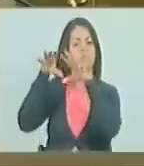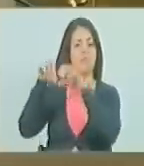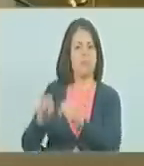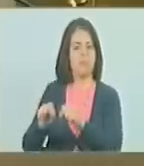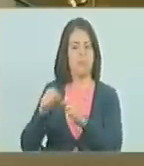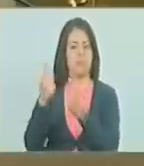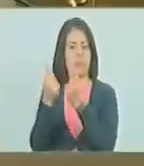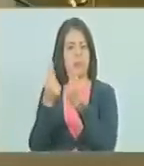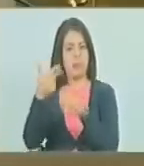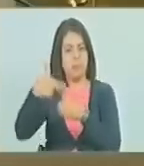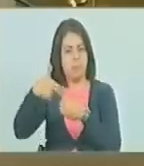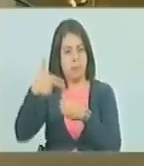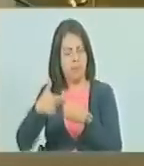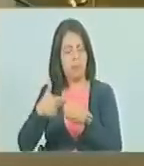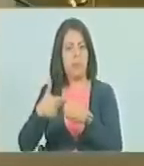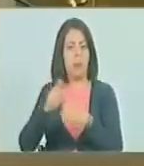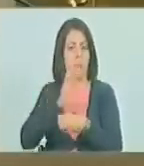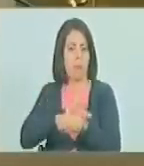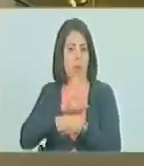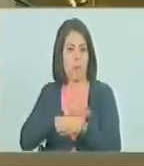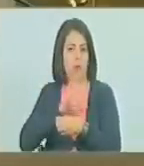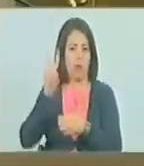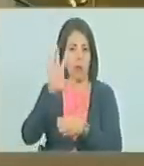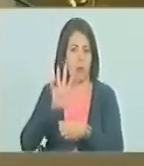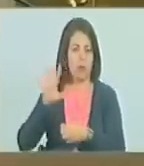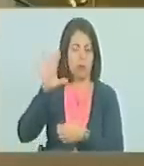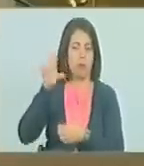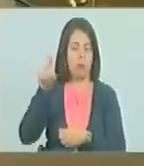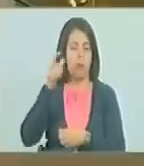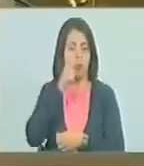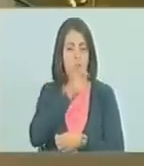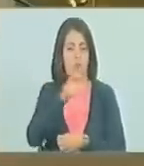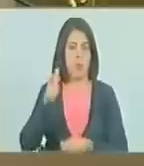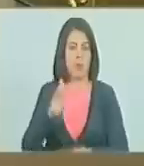de los recursos naturales pertenecientes al pueblo.